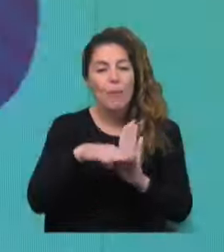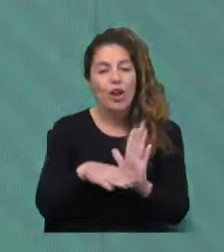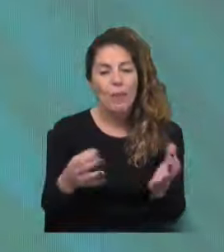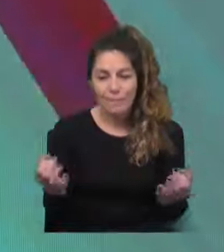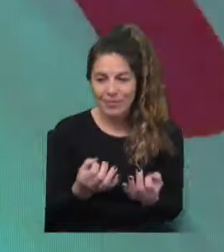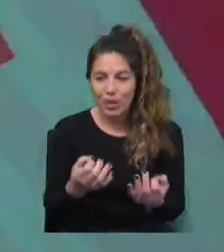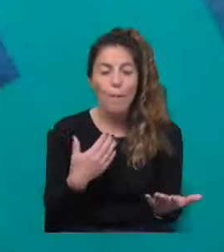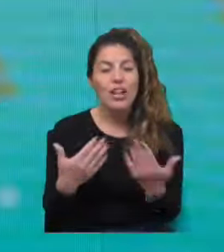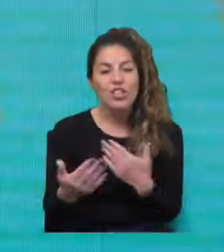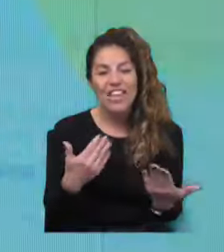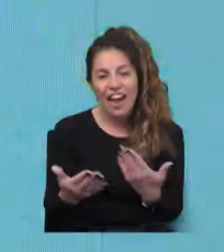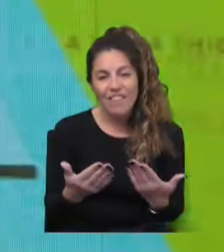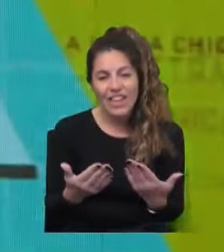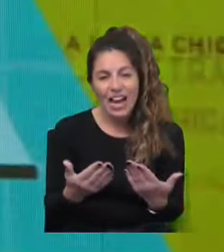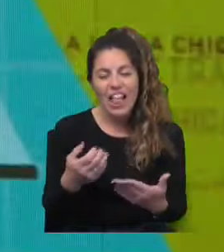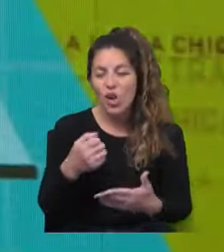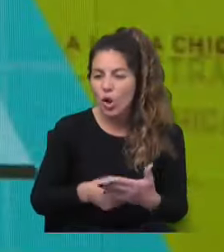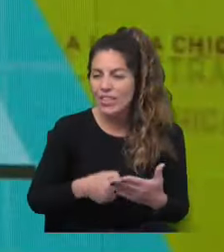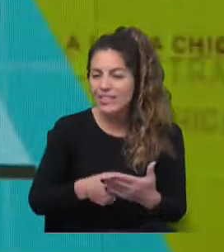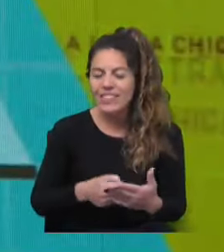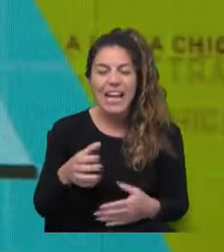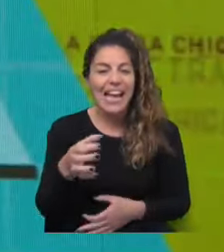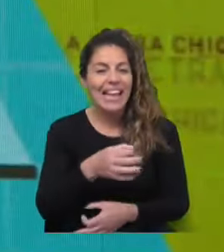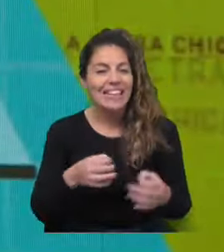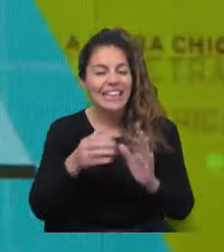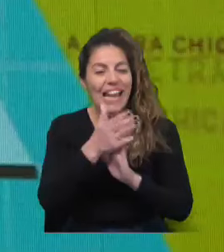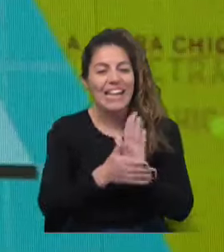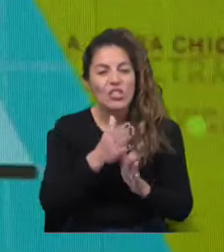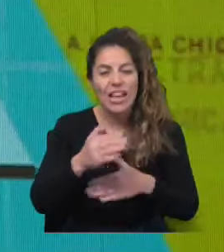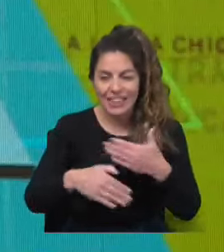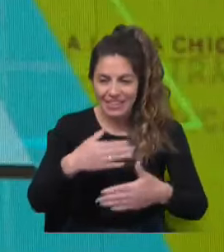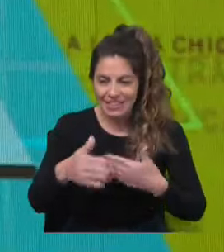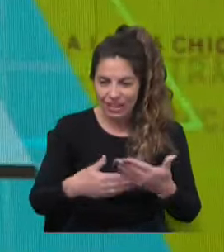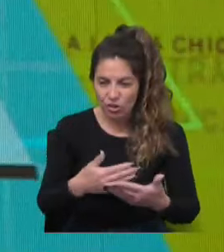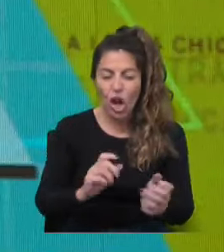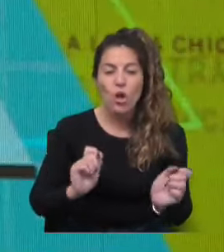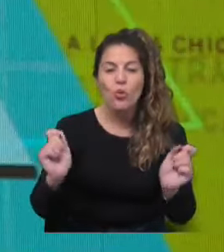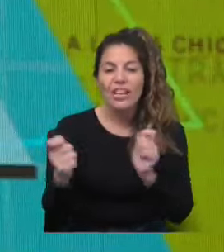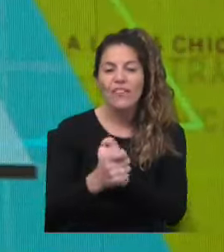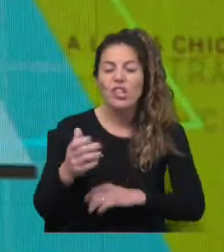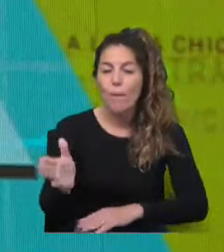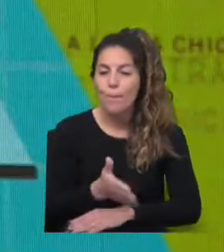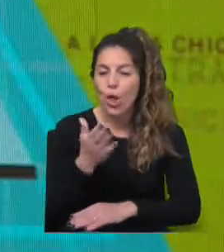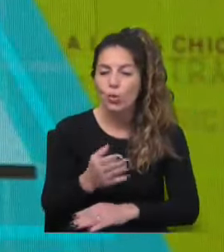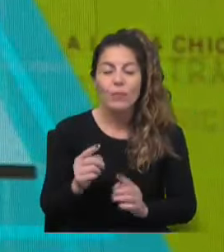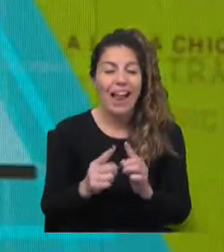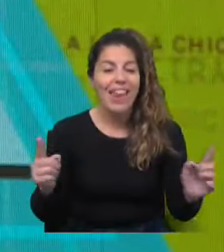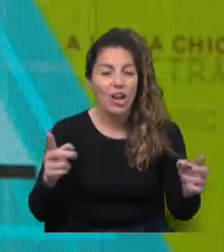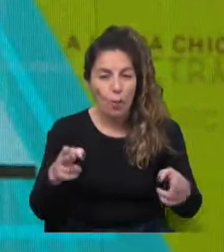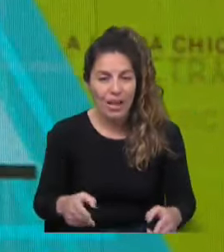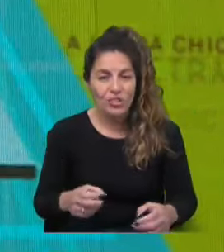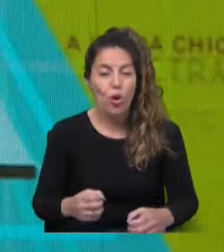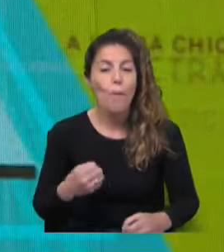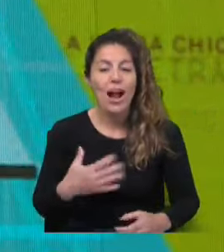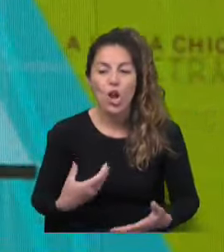se habla con insistencia de una estrategia nacional de desarrollo y de una transformación productiva a largo plazo con valor